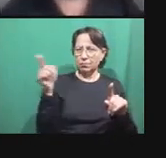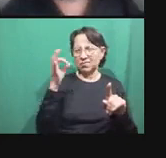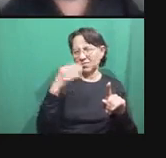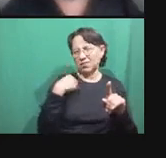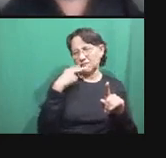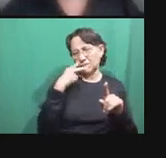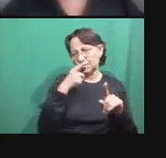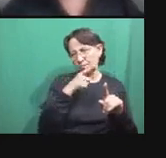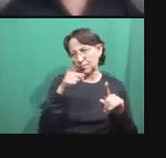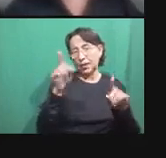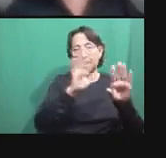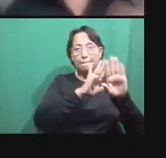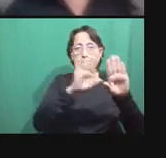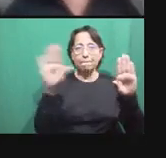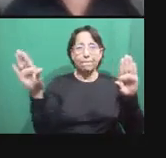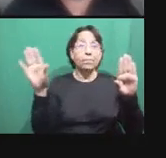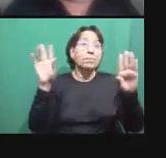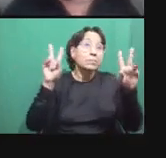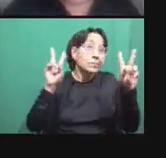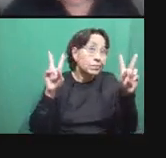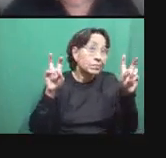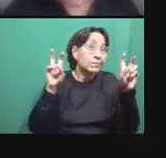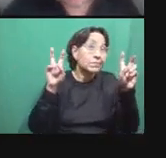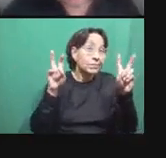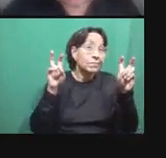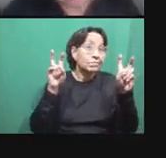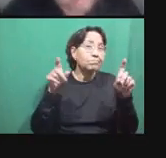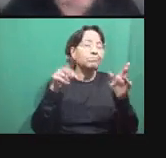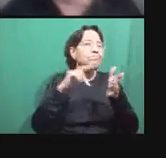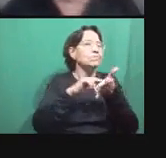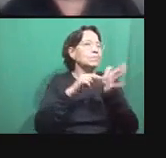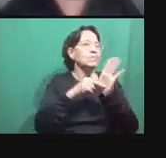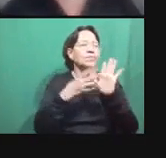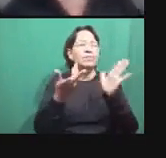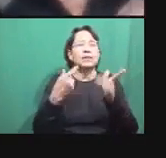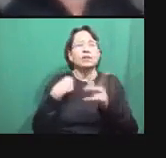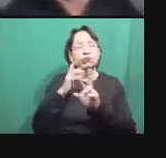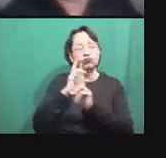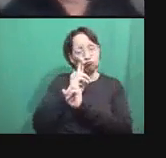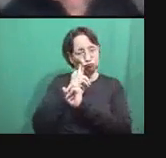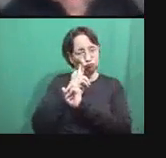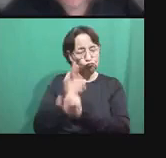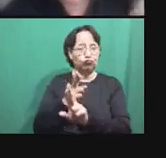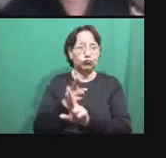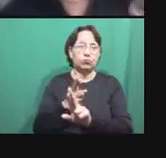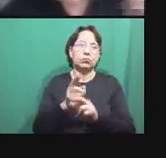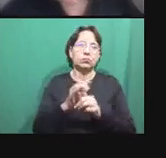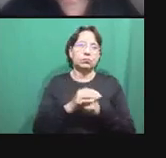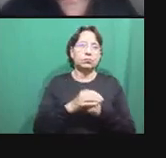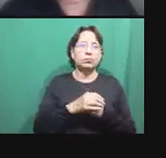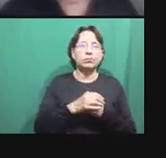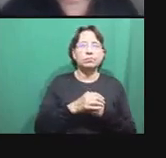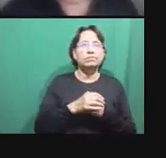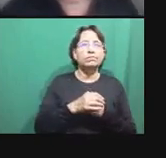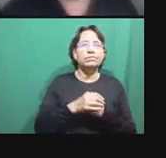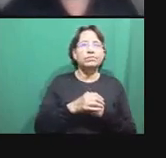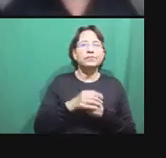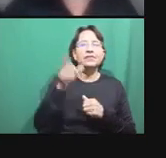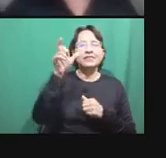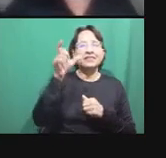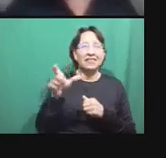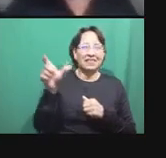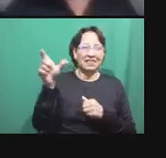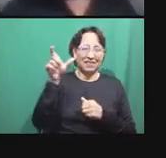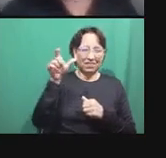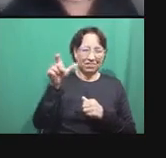mural supuestamente en activación y reconocimiento y resarcimiento del asesinato de esta persona,